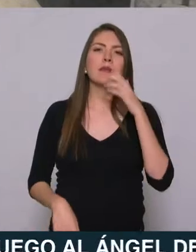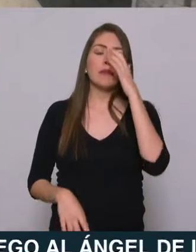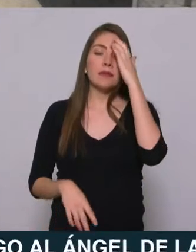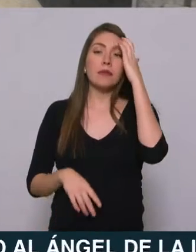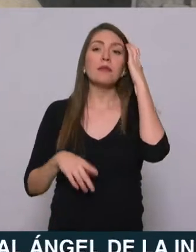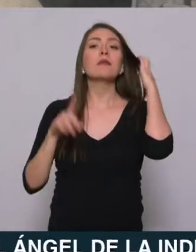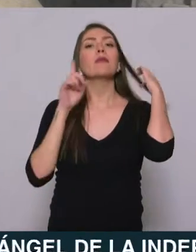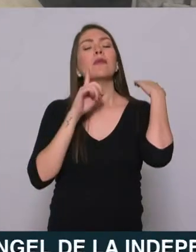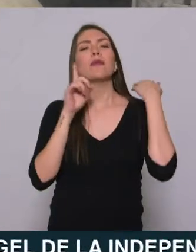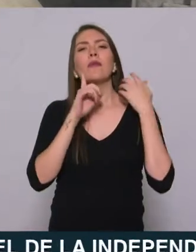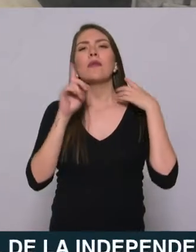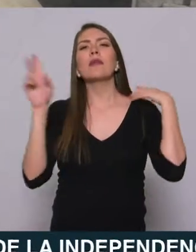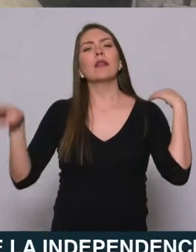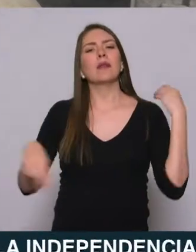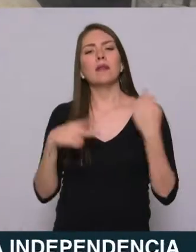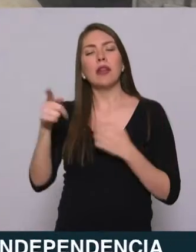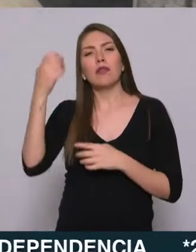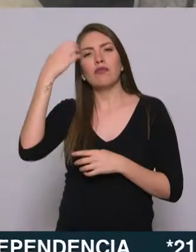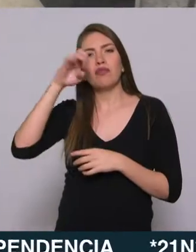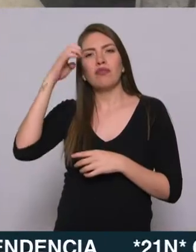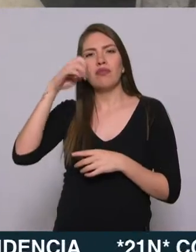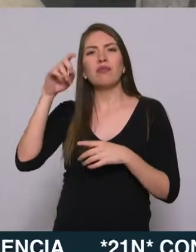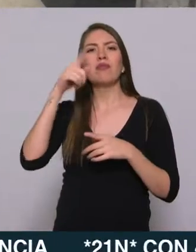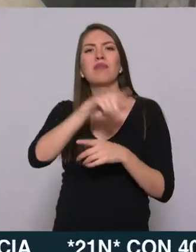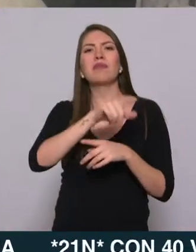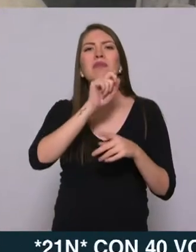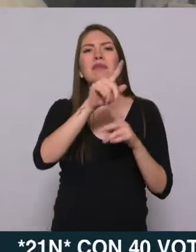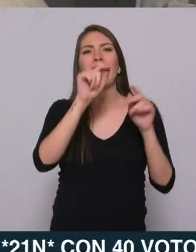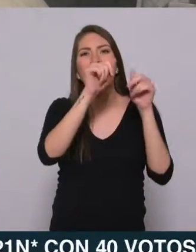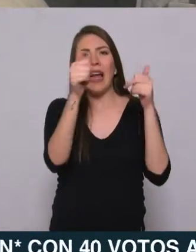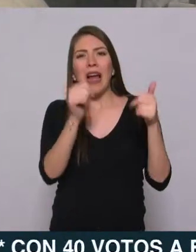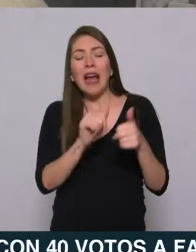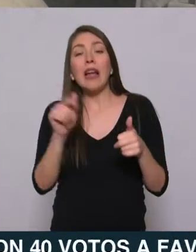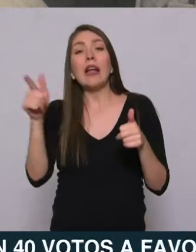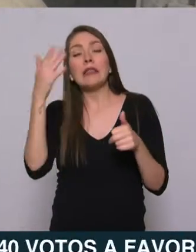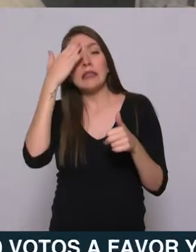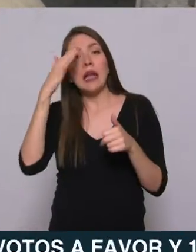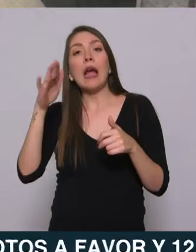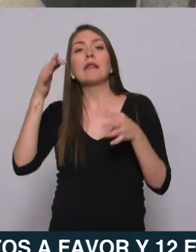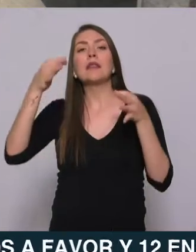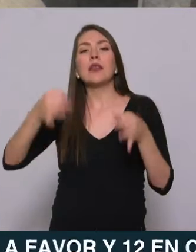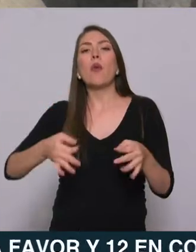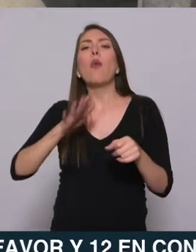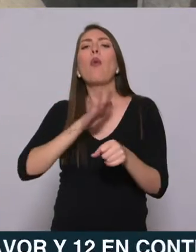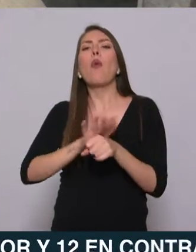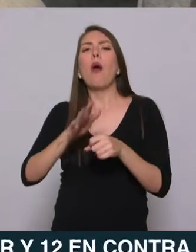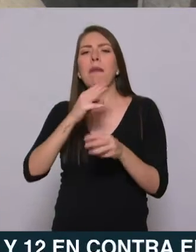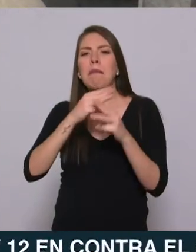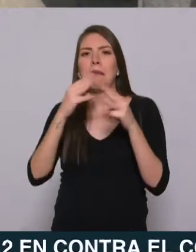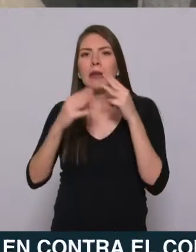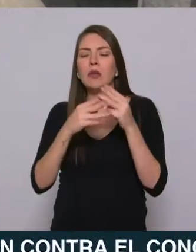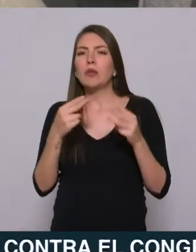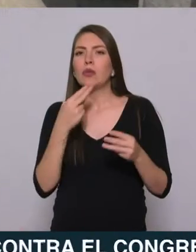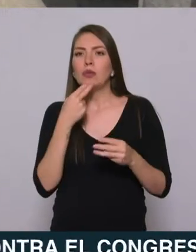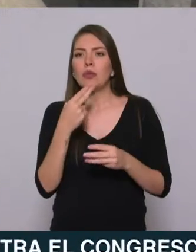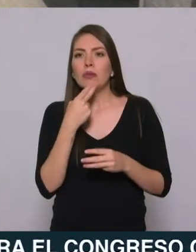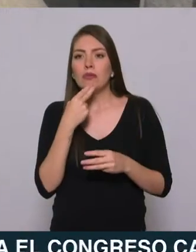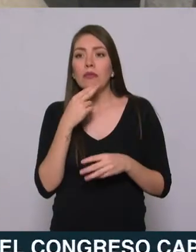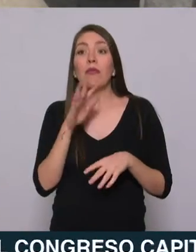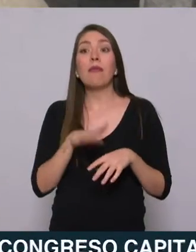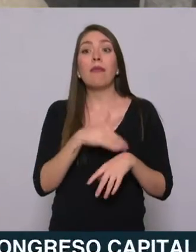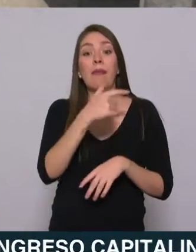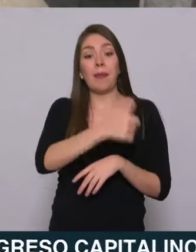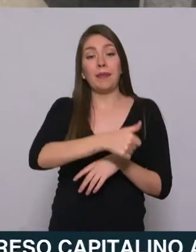de biodeterioro, entonces ella sabe exactamente qué material utilizar, porque tiene una singularidad, cada